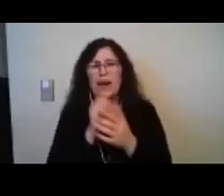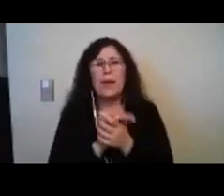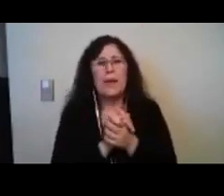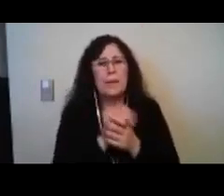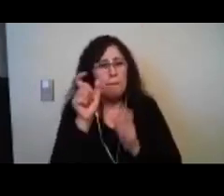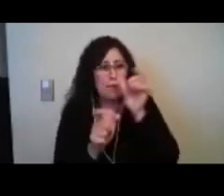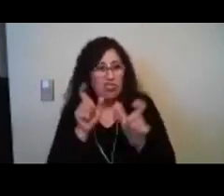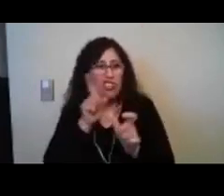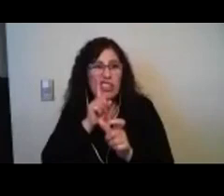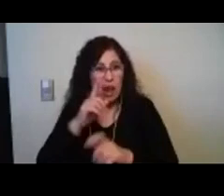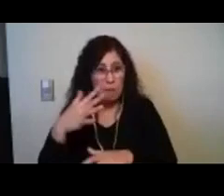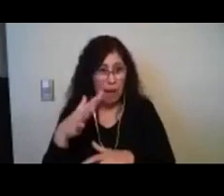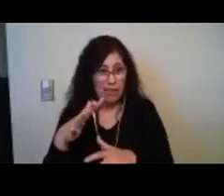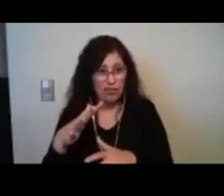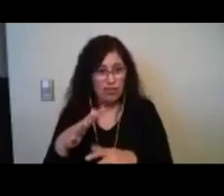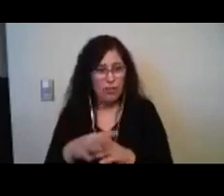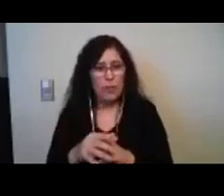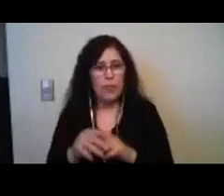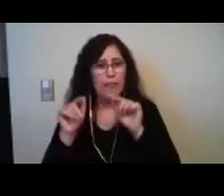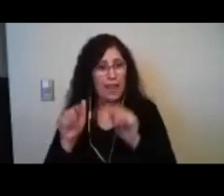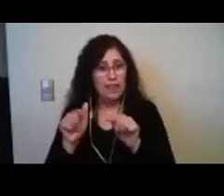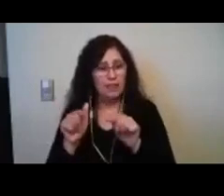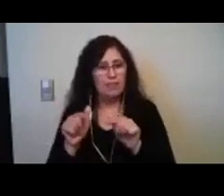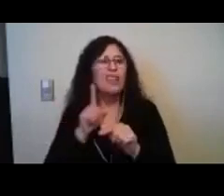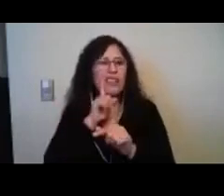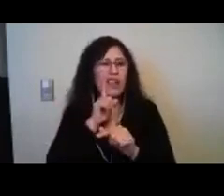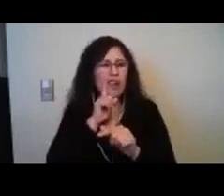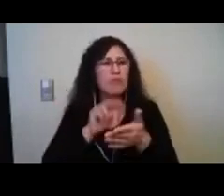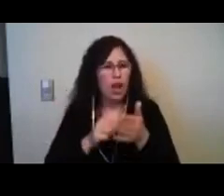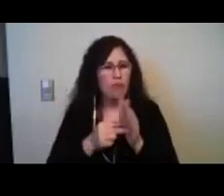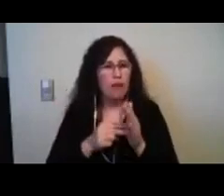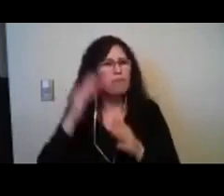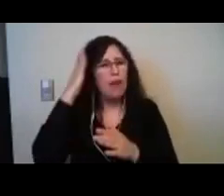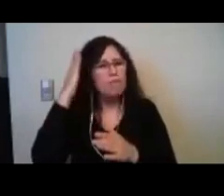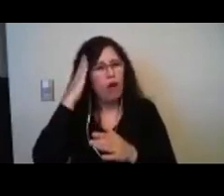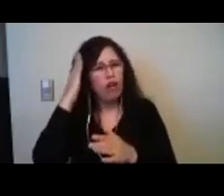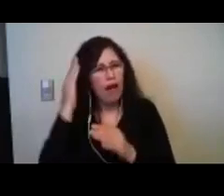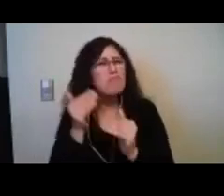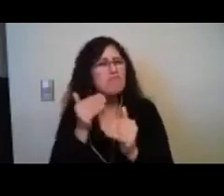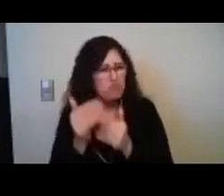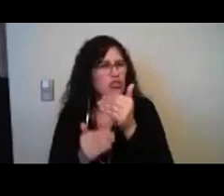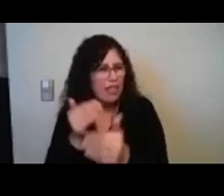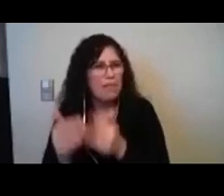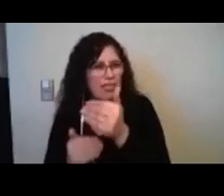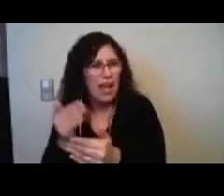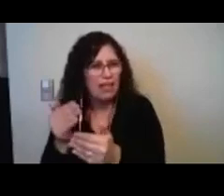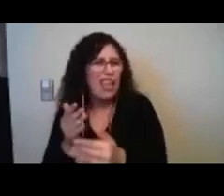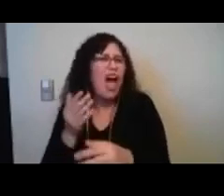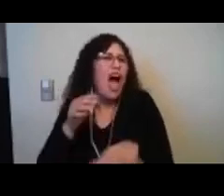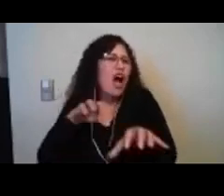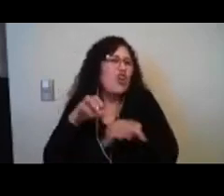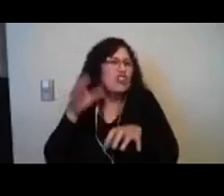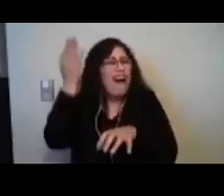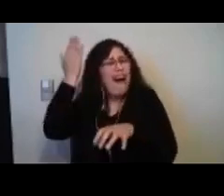enfermedad de Parkinson está alterado la memoria procedimental, ¿ya? Y esto significa